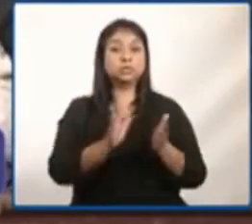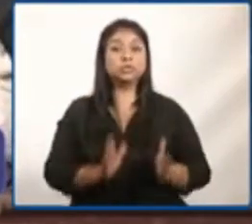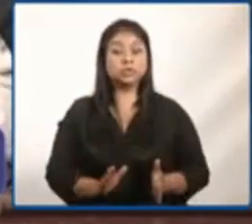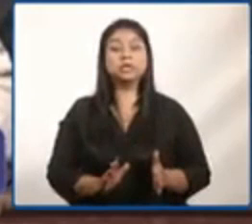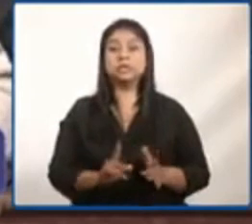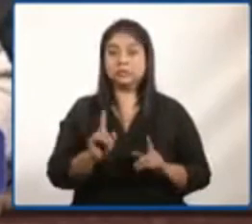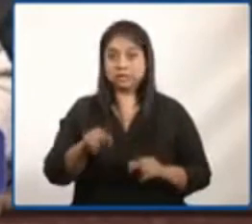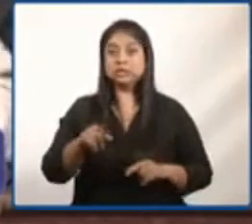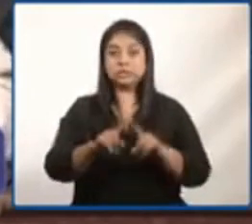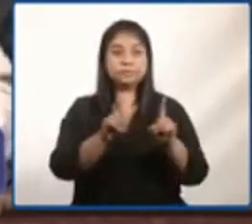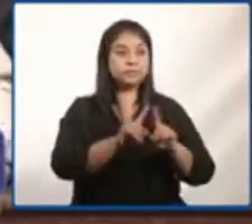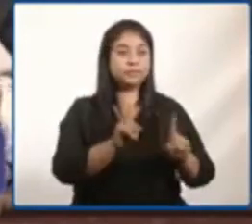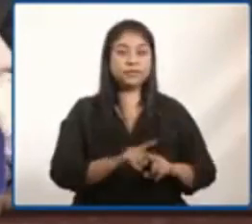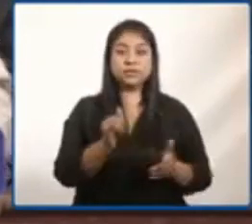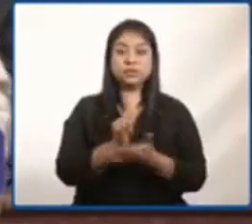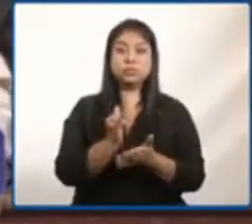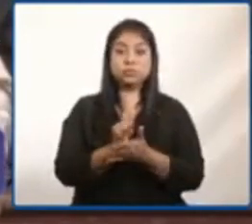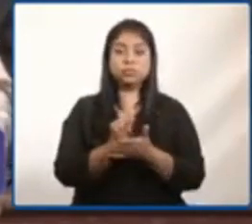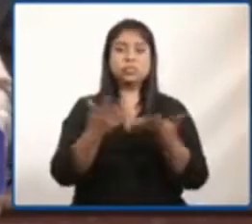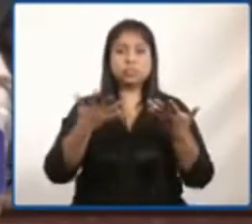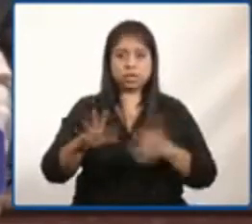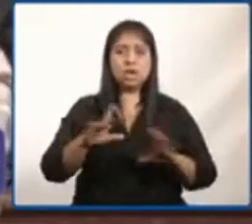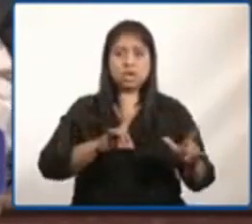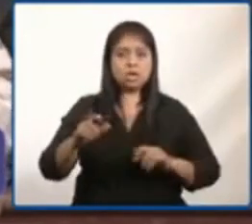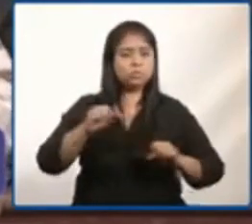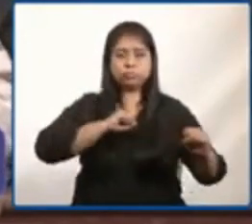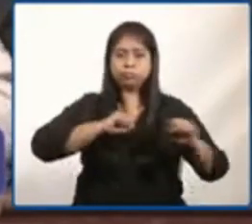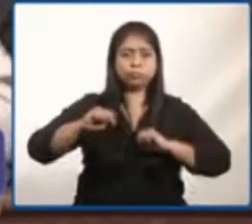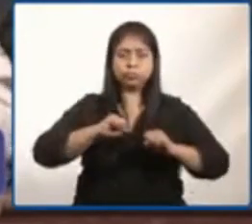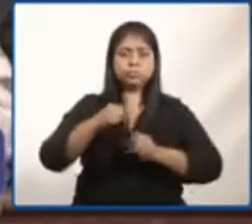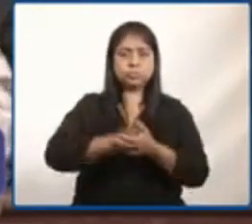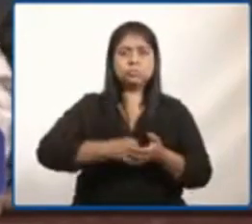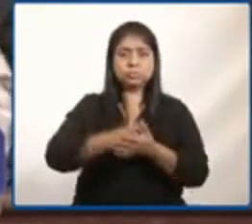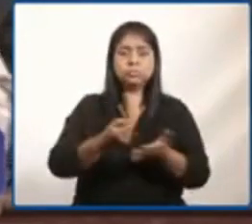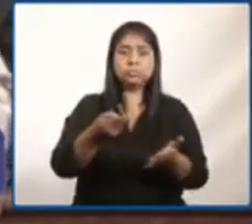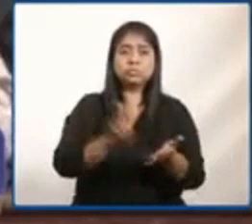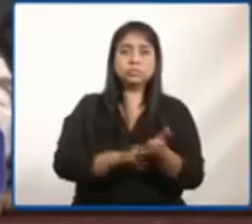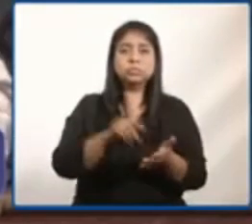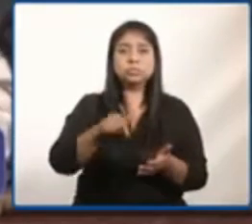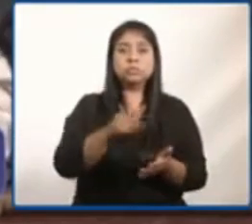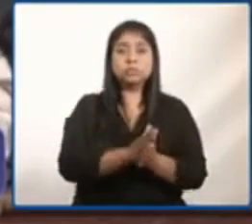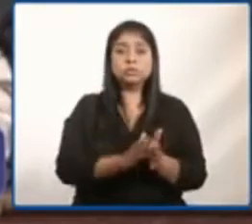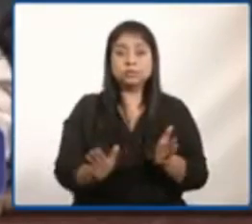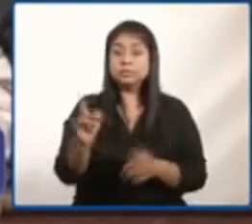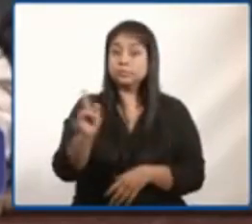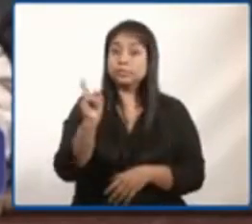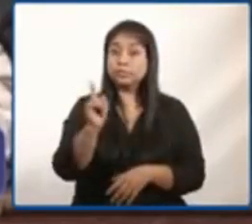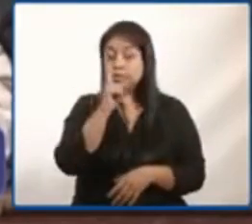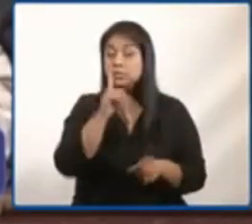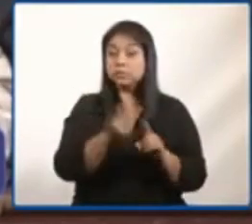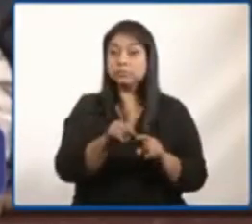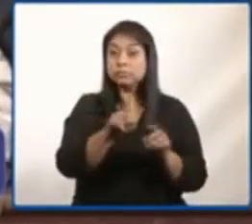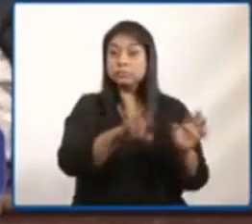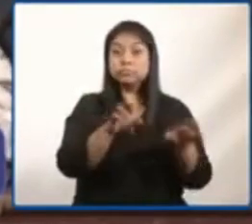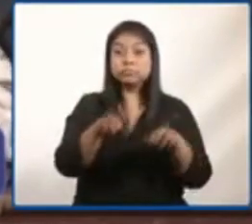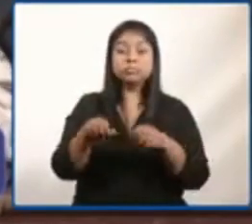las diferentes instituciones nos hemos preparado año con año para implementar este plan, es importante también que la población